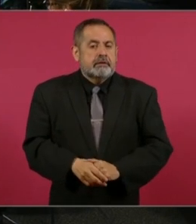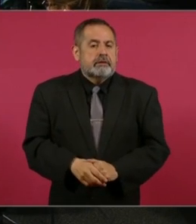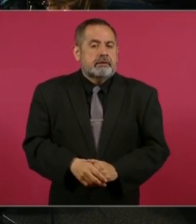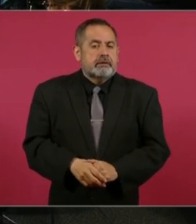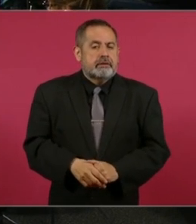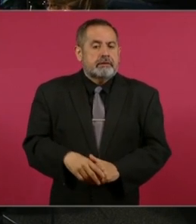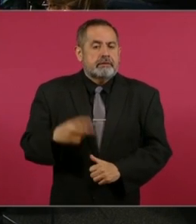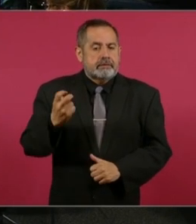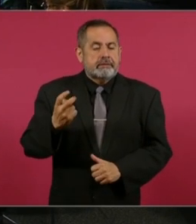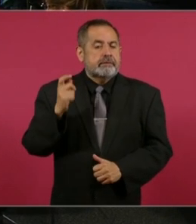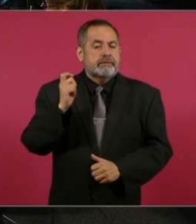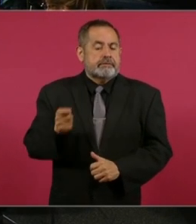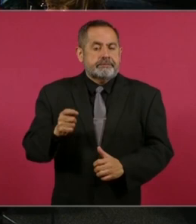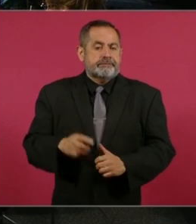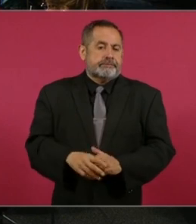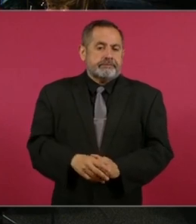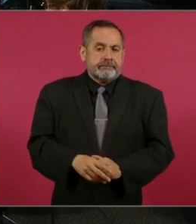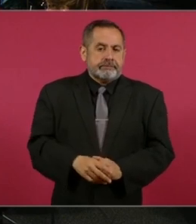Entonces,